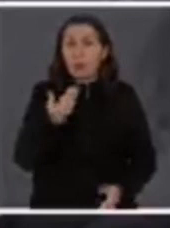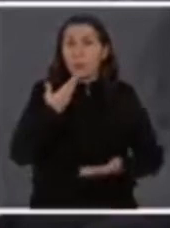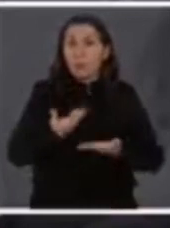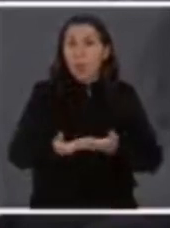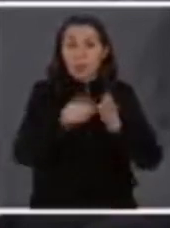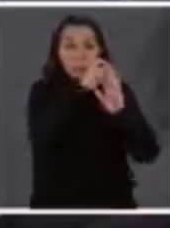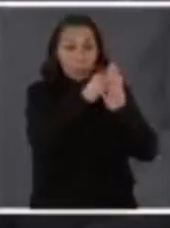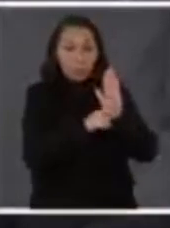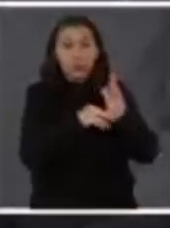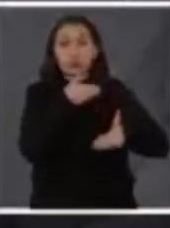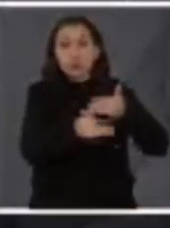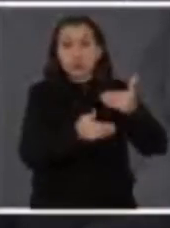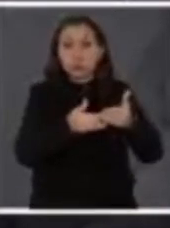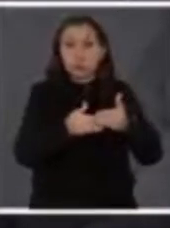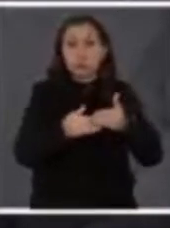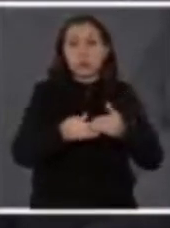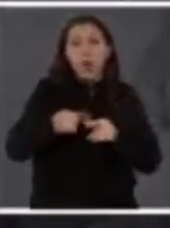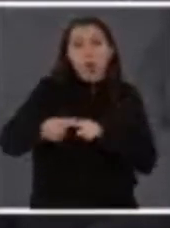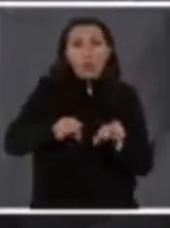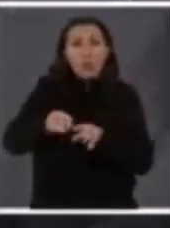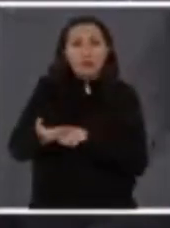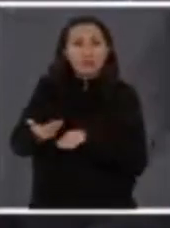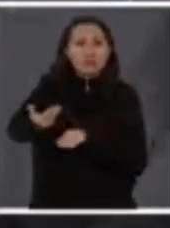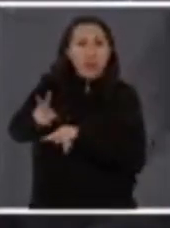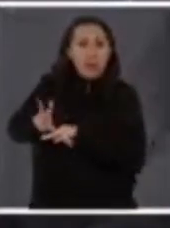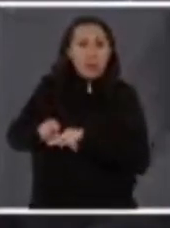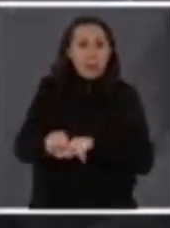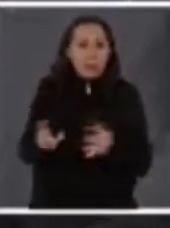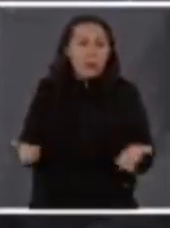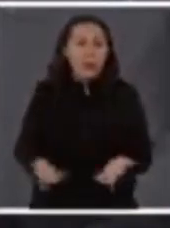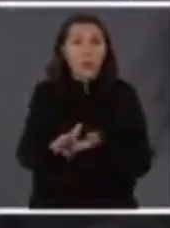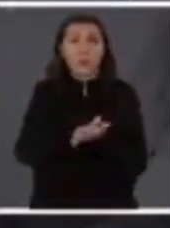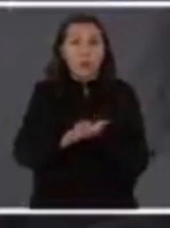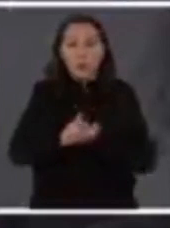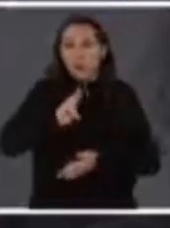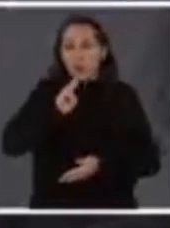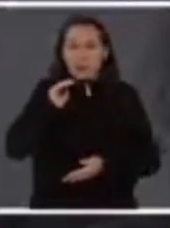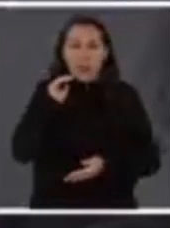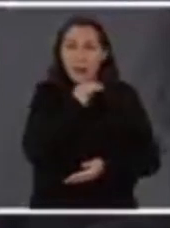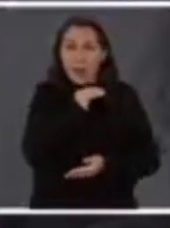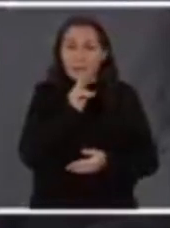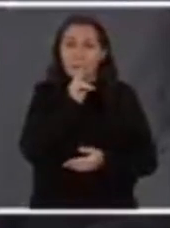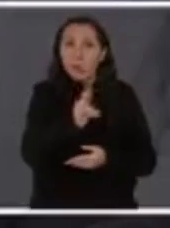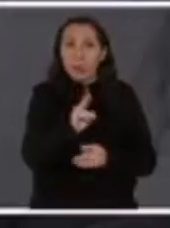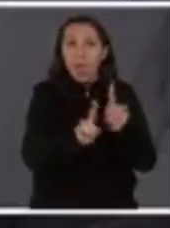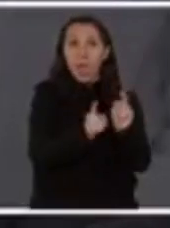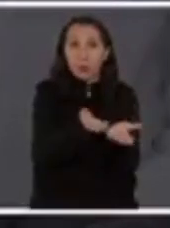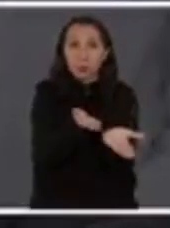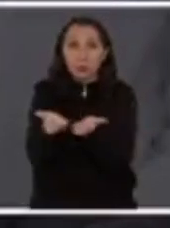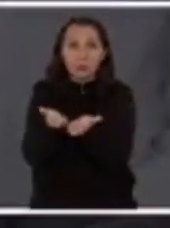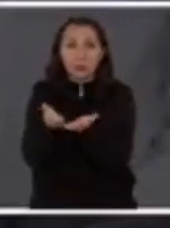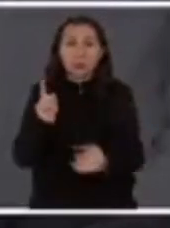mientras los protocolos avanzan, hay cosas que se van quedando atrás. Por ejemplo, la rapidez en la que ciertos